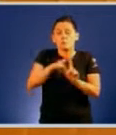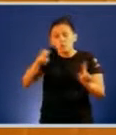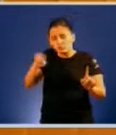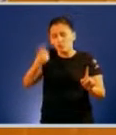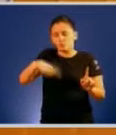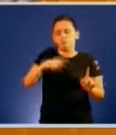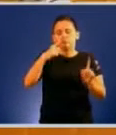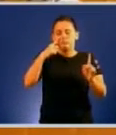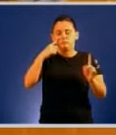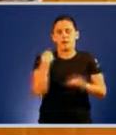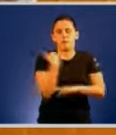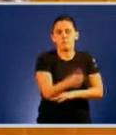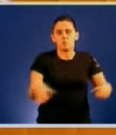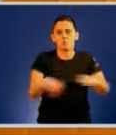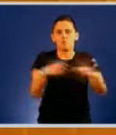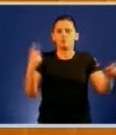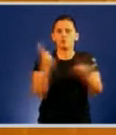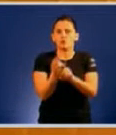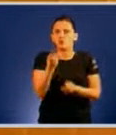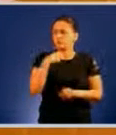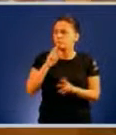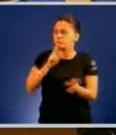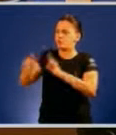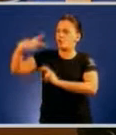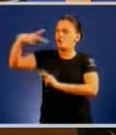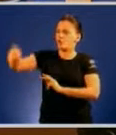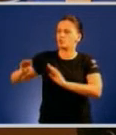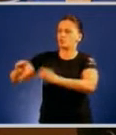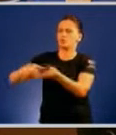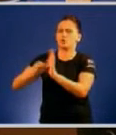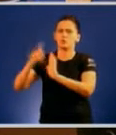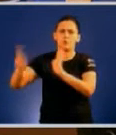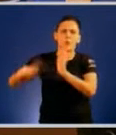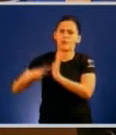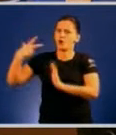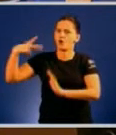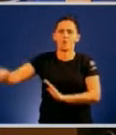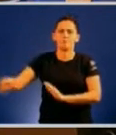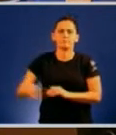apoiaremos as emendas da oposición e diremos non a este proxecto de lei. Gracias, señor Ron.